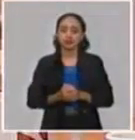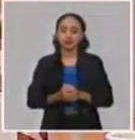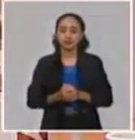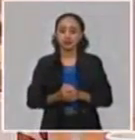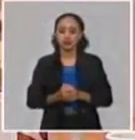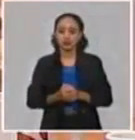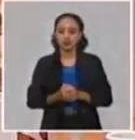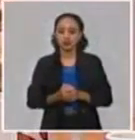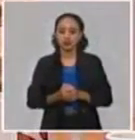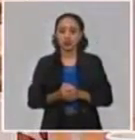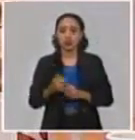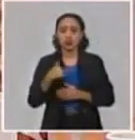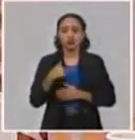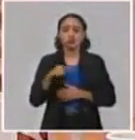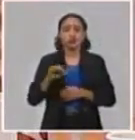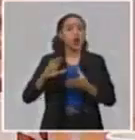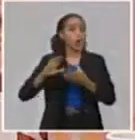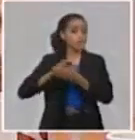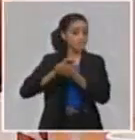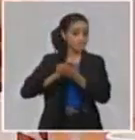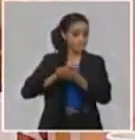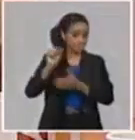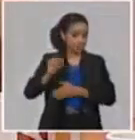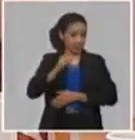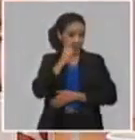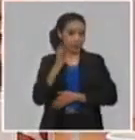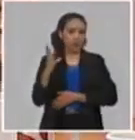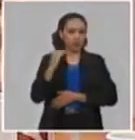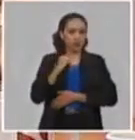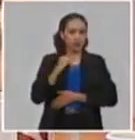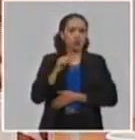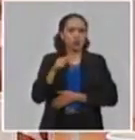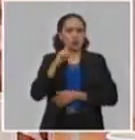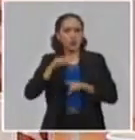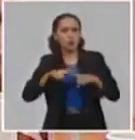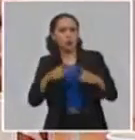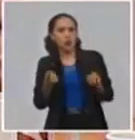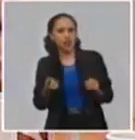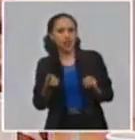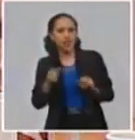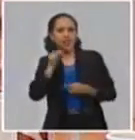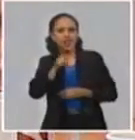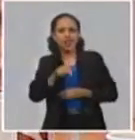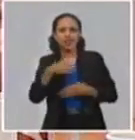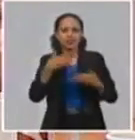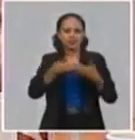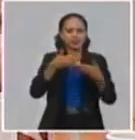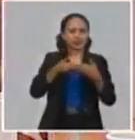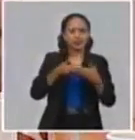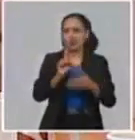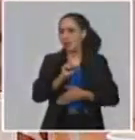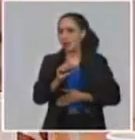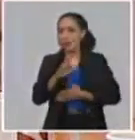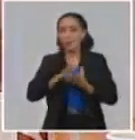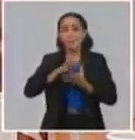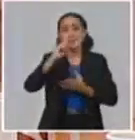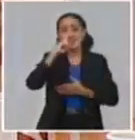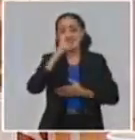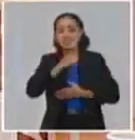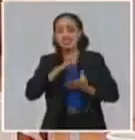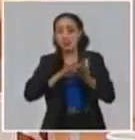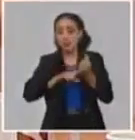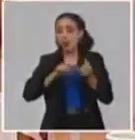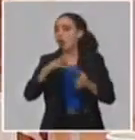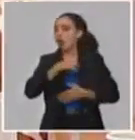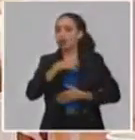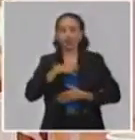fue por las redes sociales, un amigo me dijo, pero ¿por qué el MINSEX? No es el MINSEX, o sea, primero el MINSEX no tiene empresa.